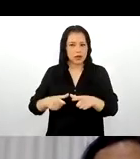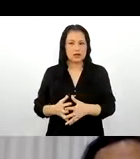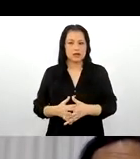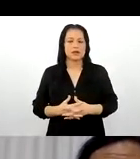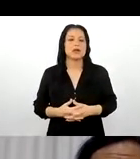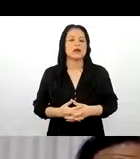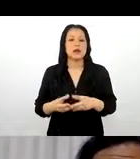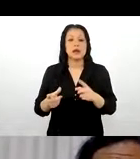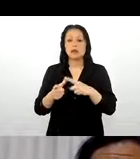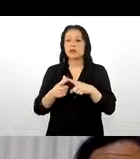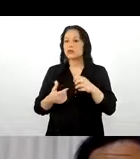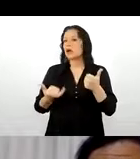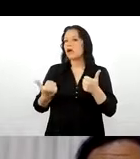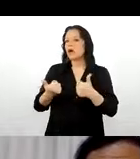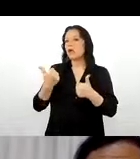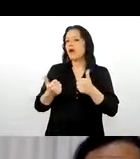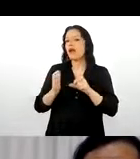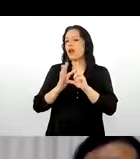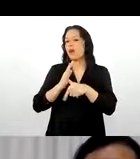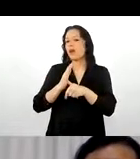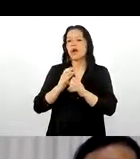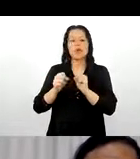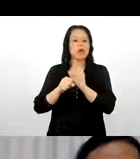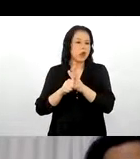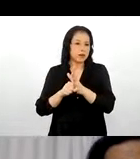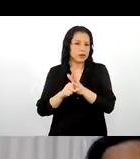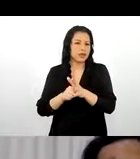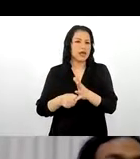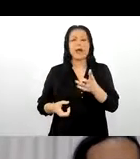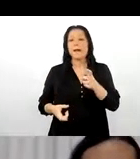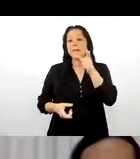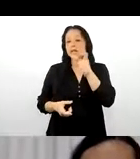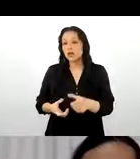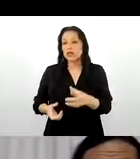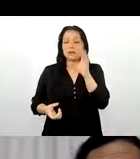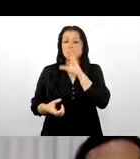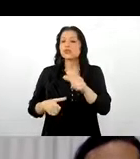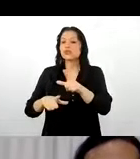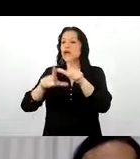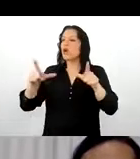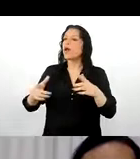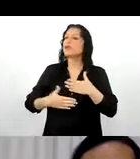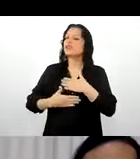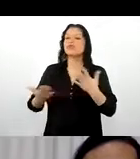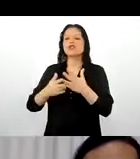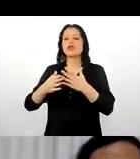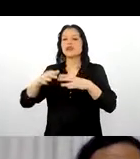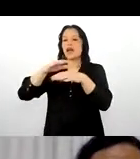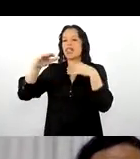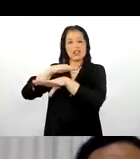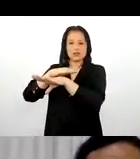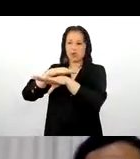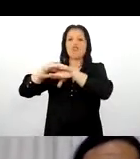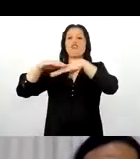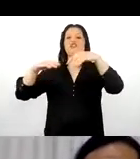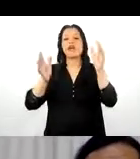pues, las tendencias actuales de viaje nos hablan de un viajero que busca actividades al aire libre. Obviamente esto reduce mucho la posibilidad de